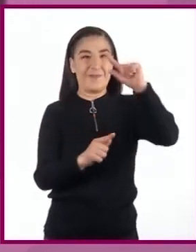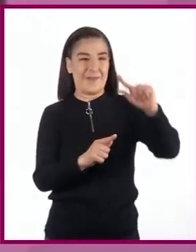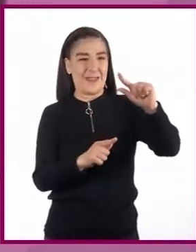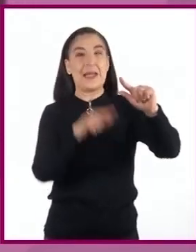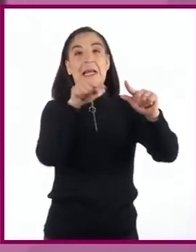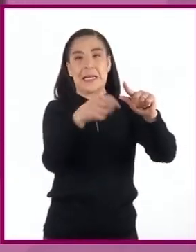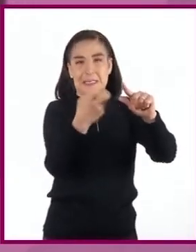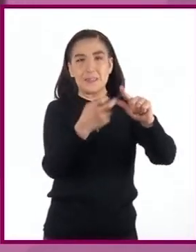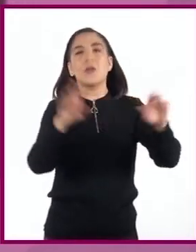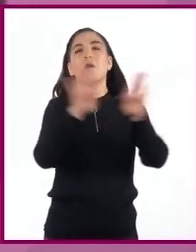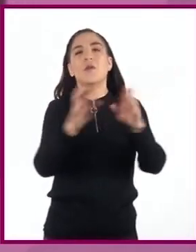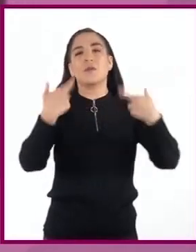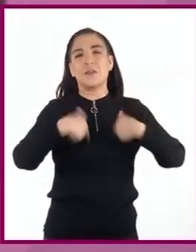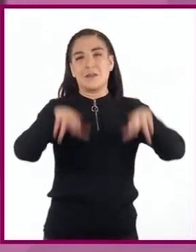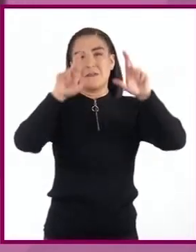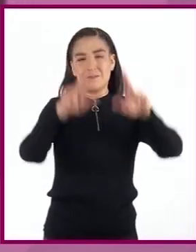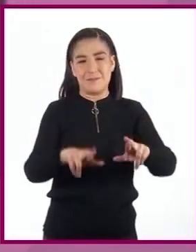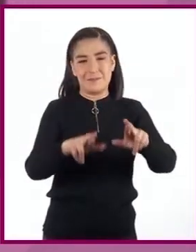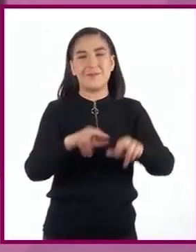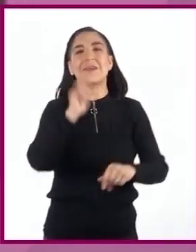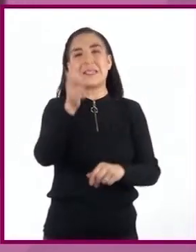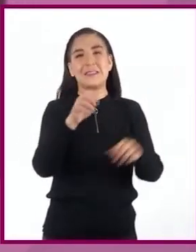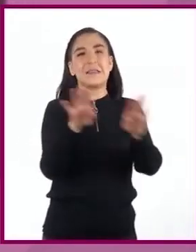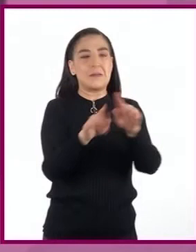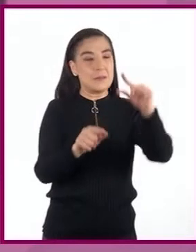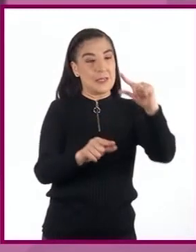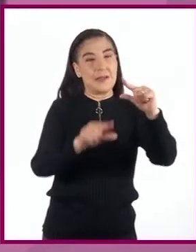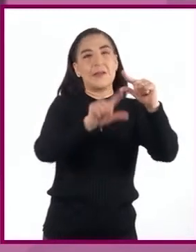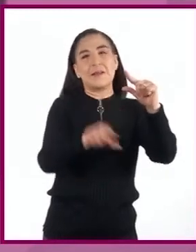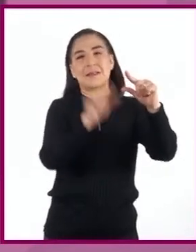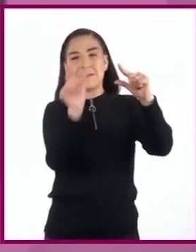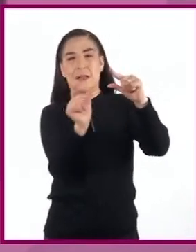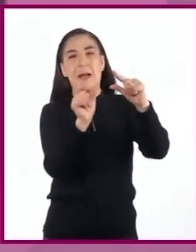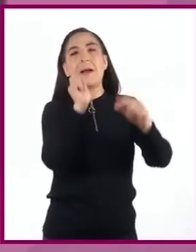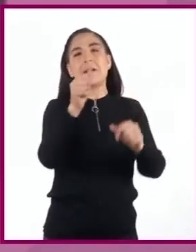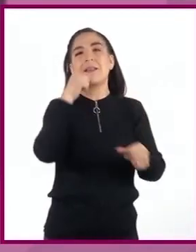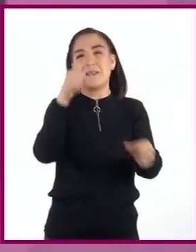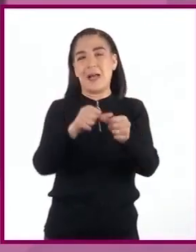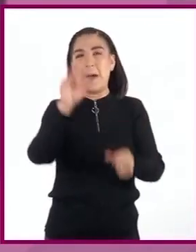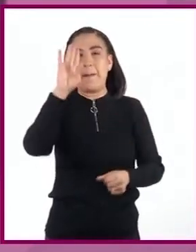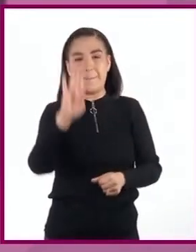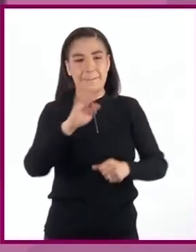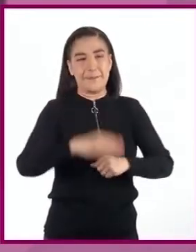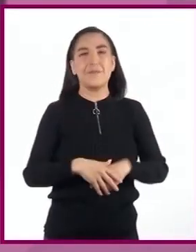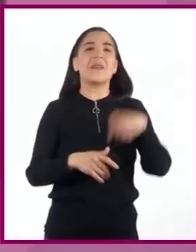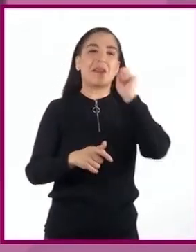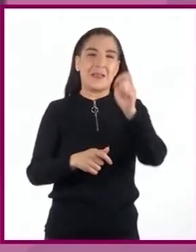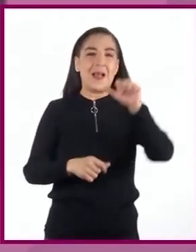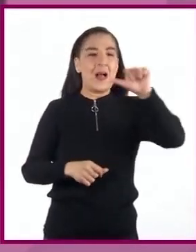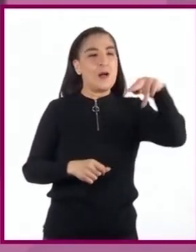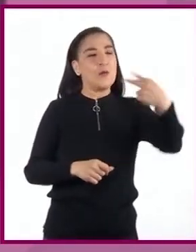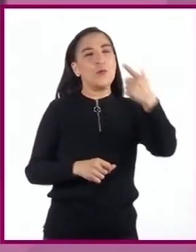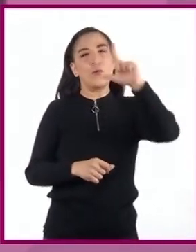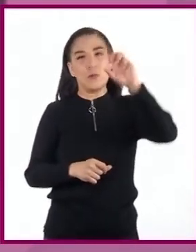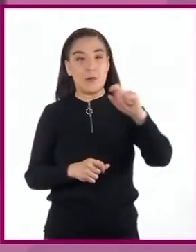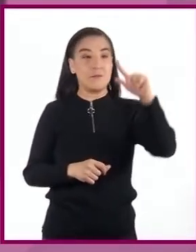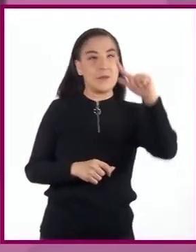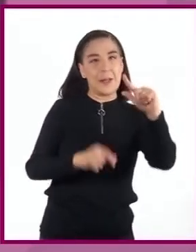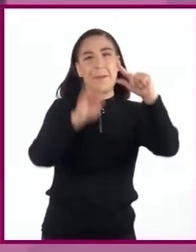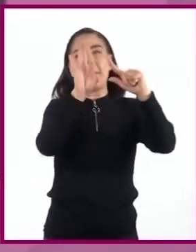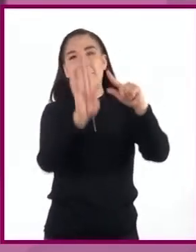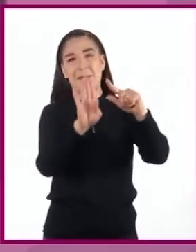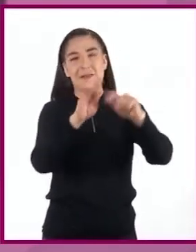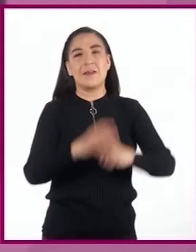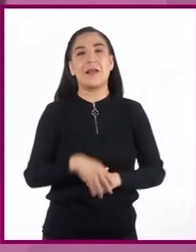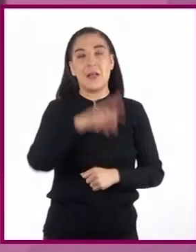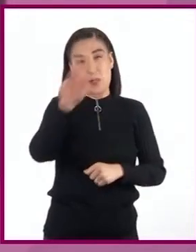queda representado con este símbolo, seguido por la letra B, y se lee ángulo B. 2. También